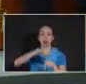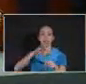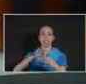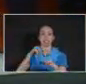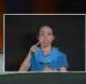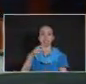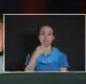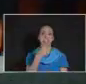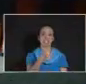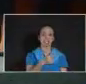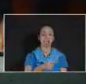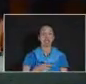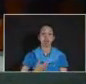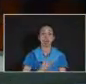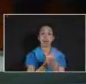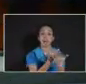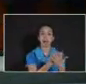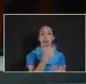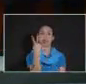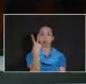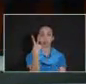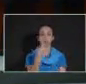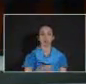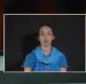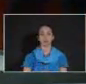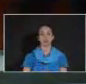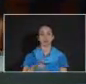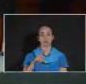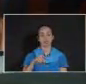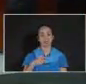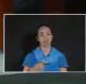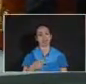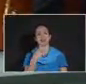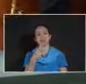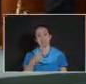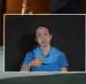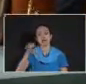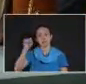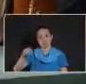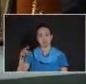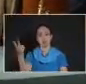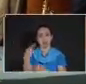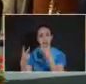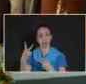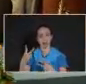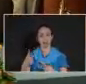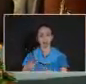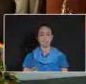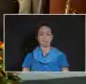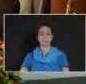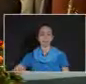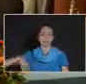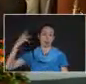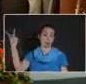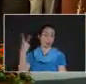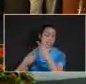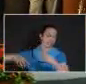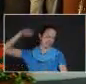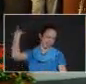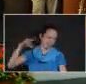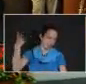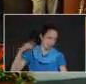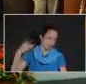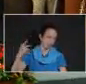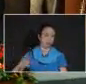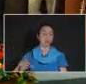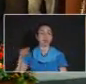eso. Porque él sí se va a venir, pero en medio de aquella tribulación, de ese viaje,